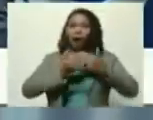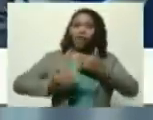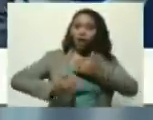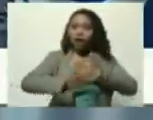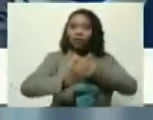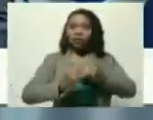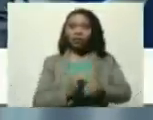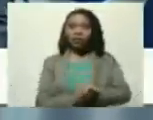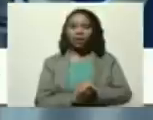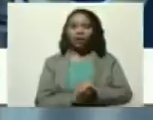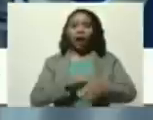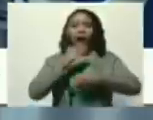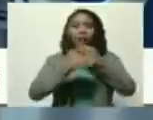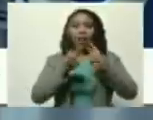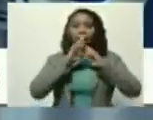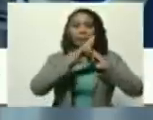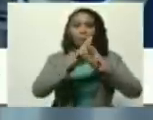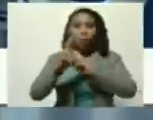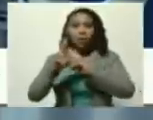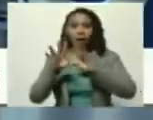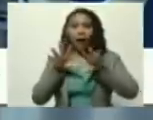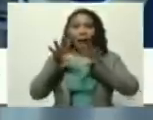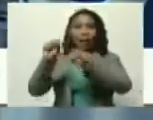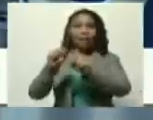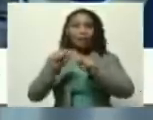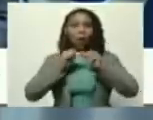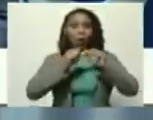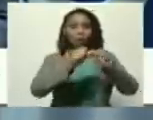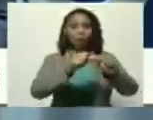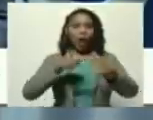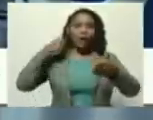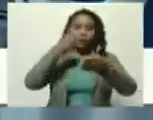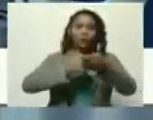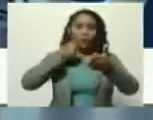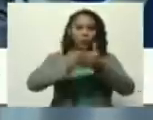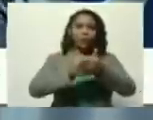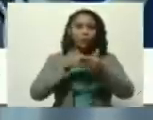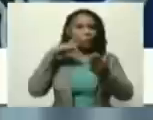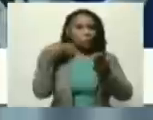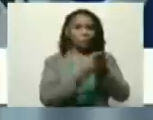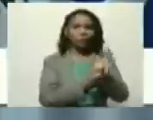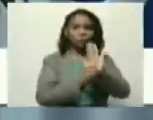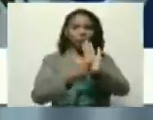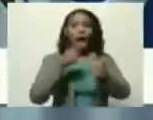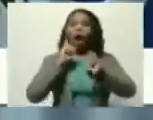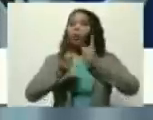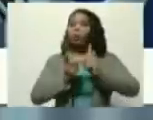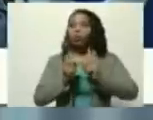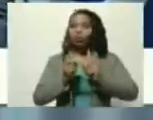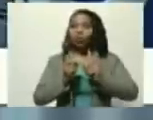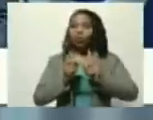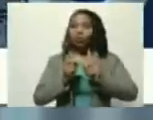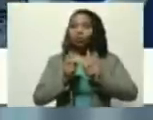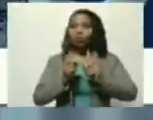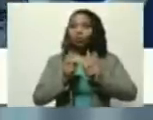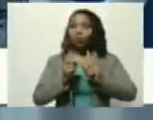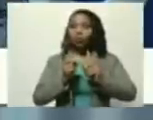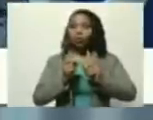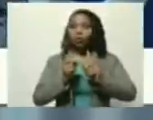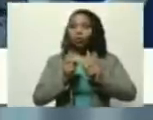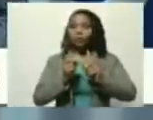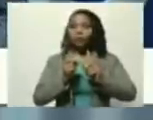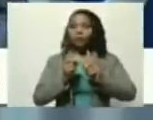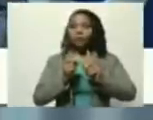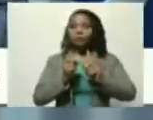dar respuestas y alcances a la continuidad de esta lucha, mostrando algunos casos que tienen que